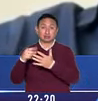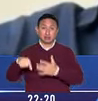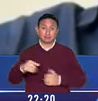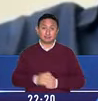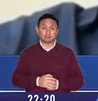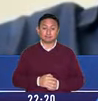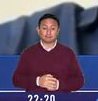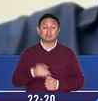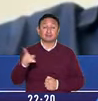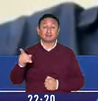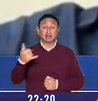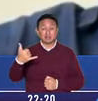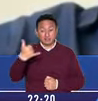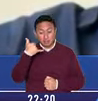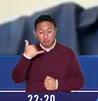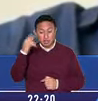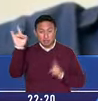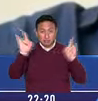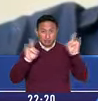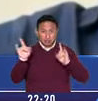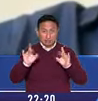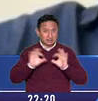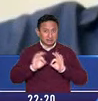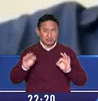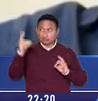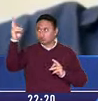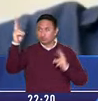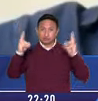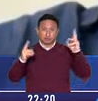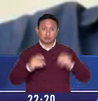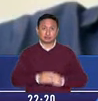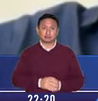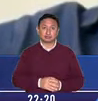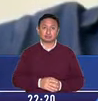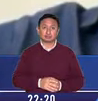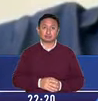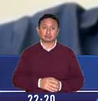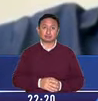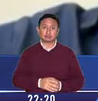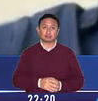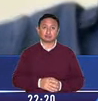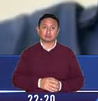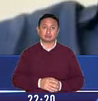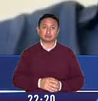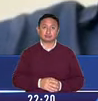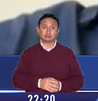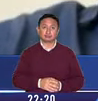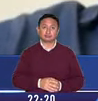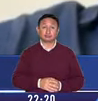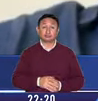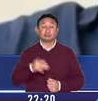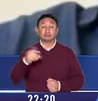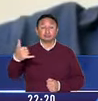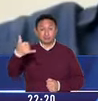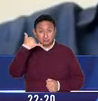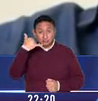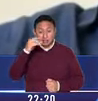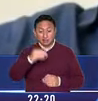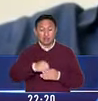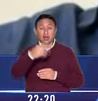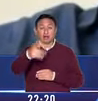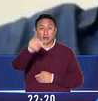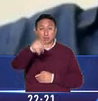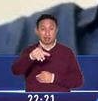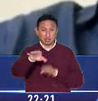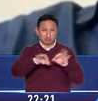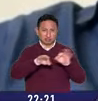para evitar que existan las famosas llamadas telefónicas donde se den instrucciones, especialmente en